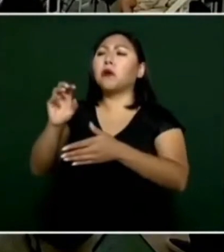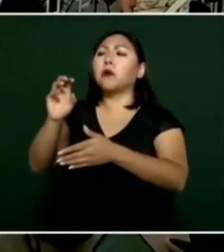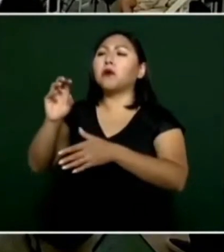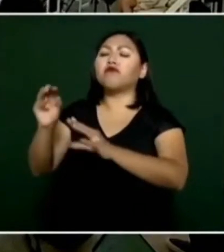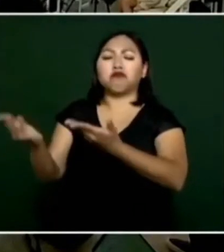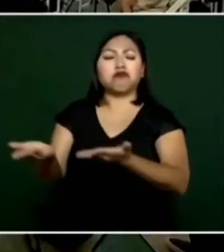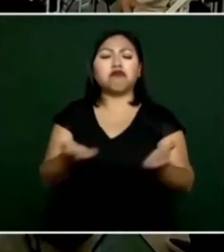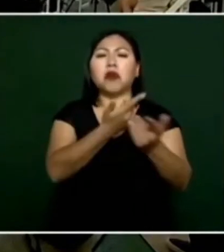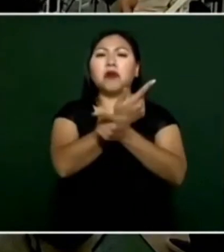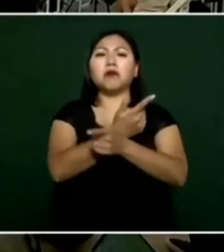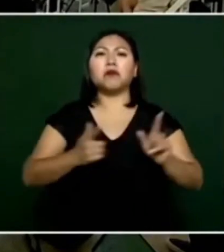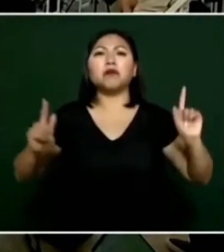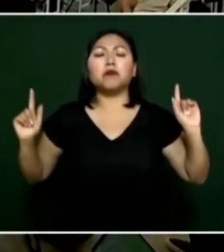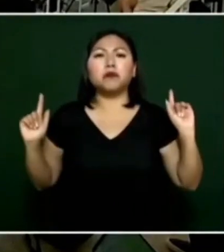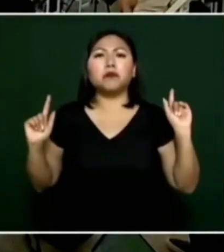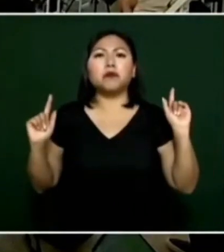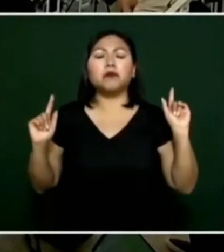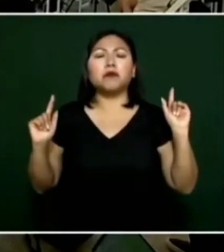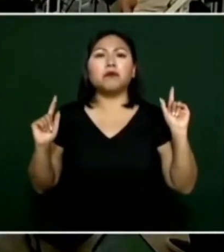Y luego,